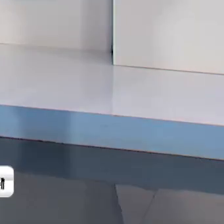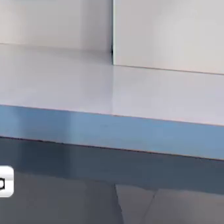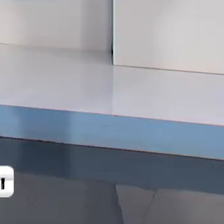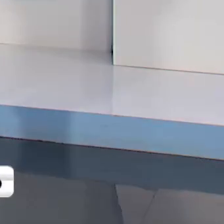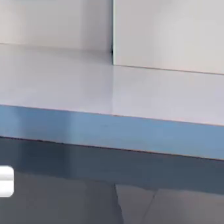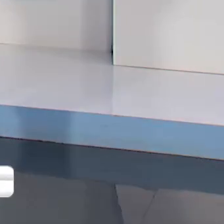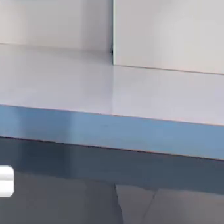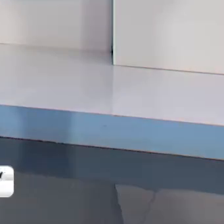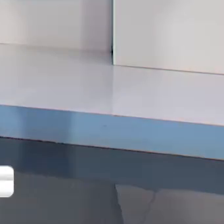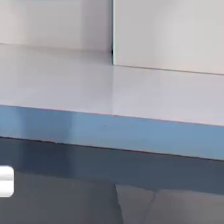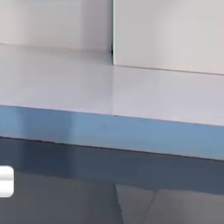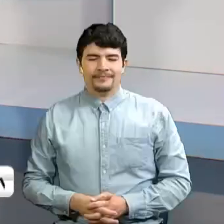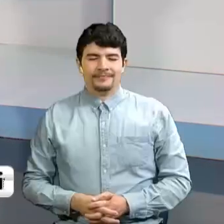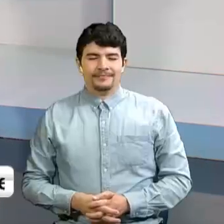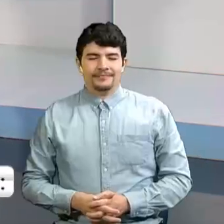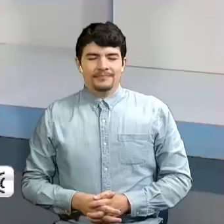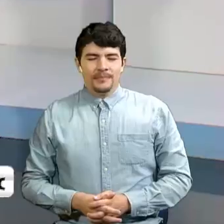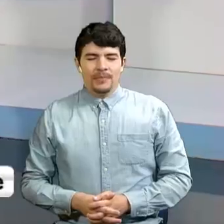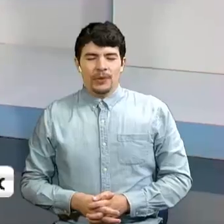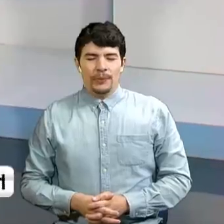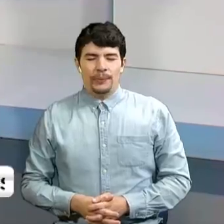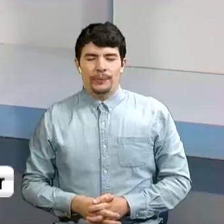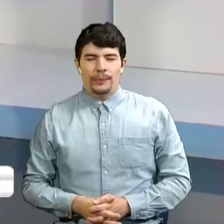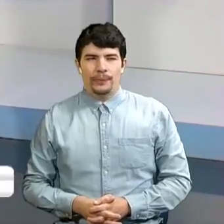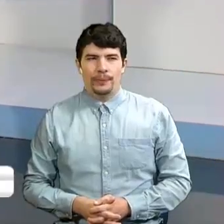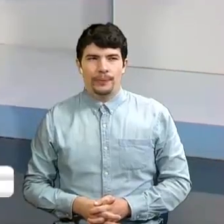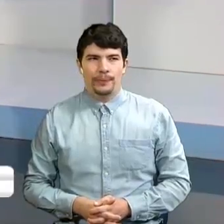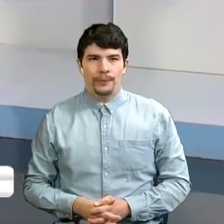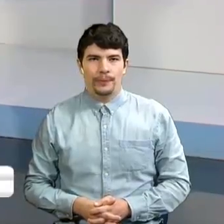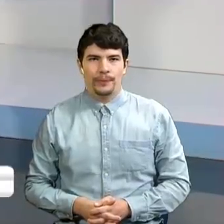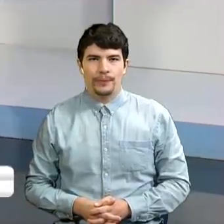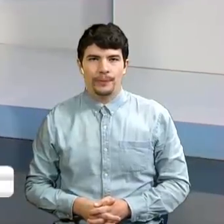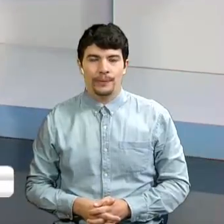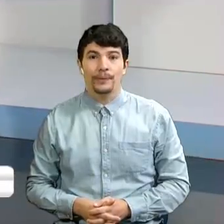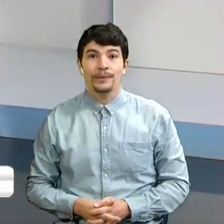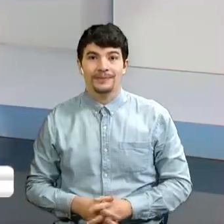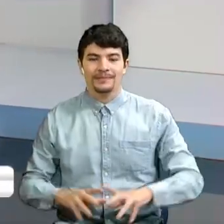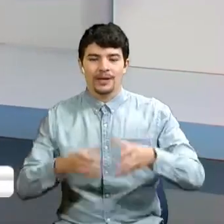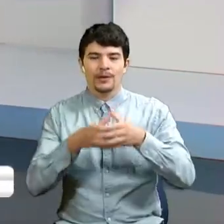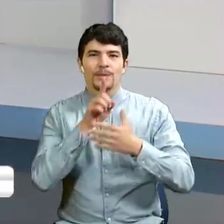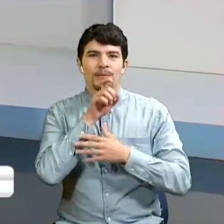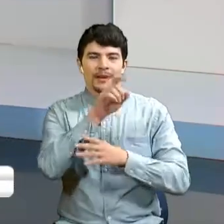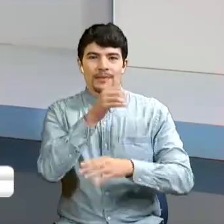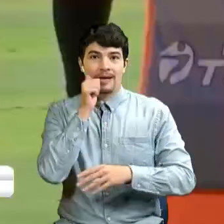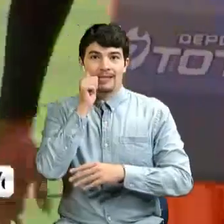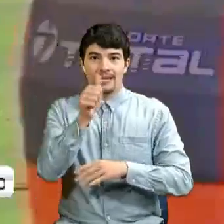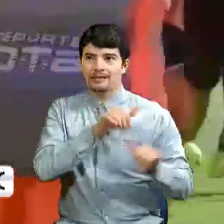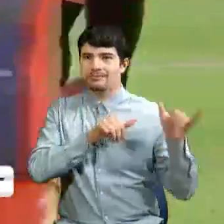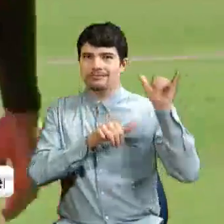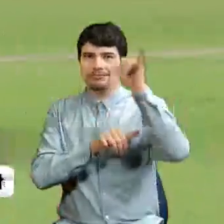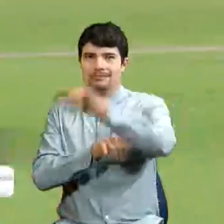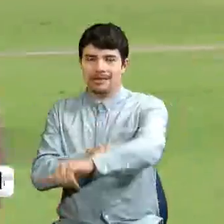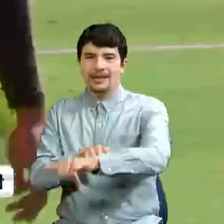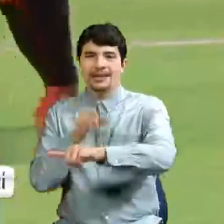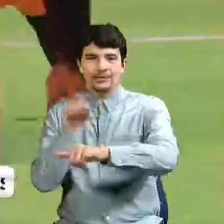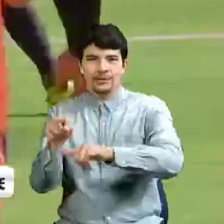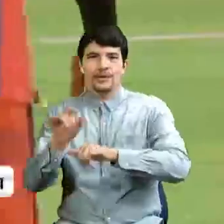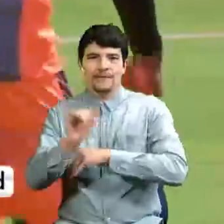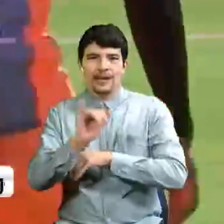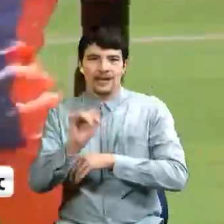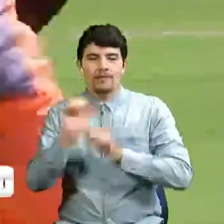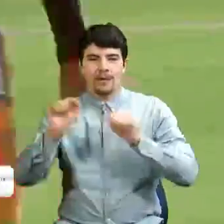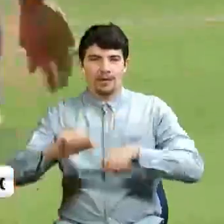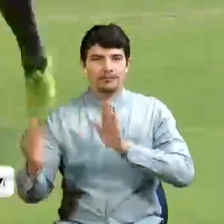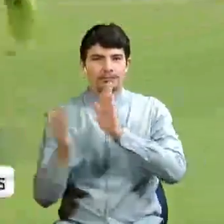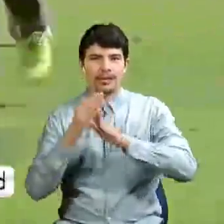se cumplirá mañana a las cinco y treinta de la tarde será válido por la fecha 16 del fútbol en la primera división bucaramanga hace tres semana no juega